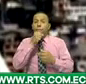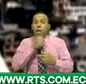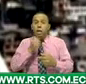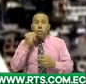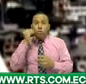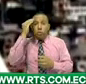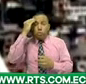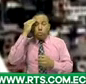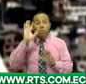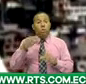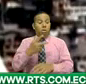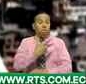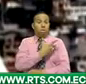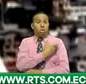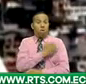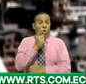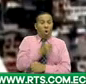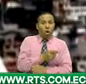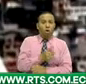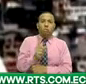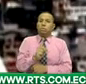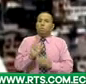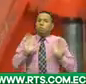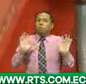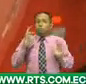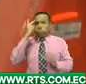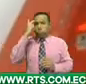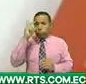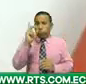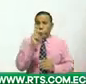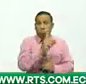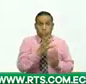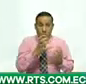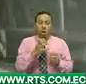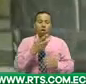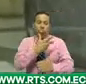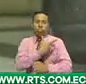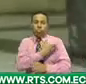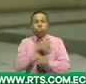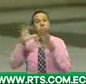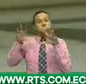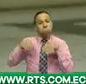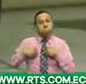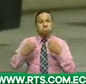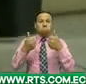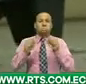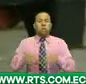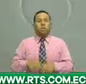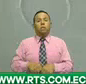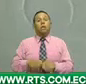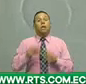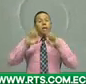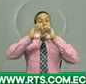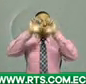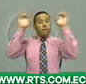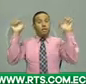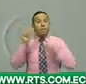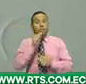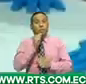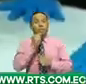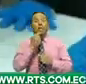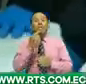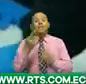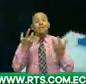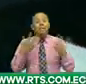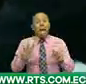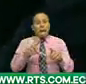voluntaria, a nadie se le va a exigir que se ponga la vacuna. Desde la empresa privada se dice que todo está listo para el almacenamiento de las vacunas, pues vienen en